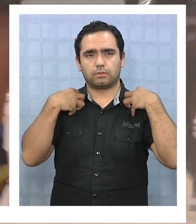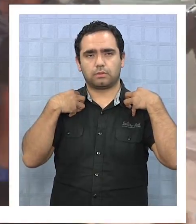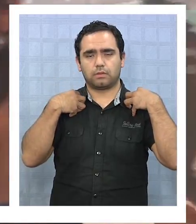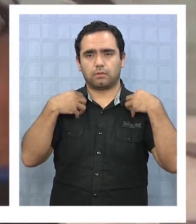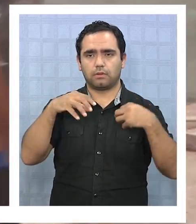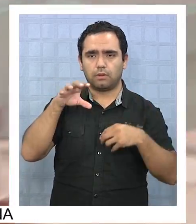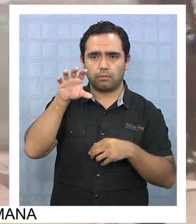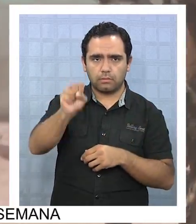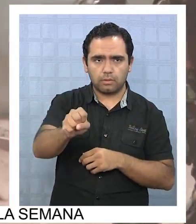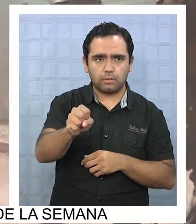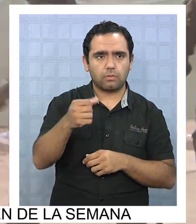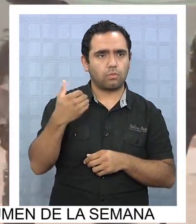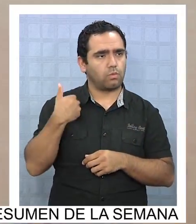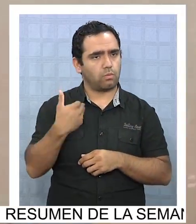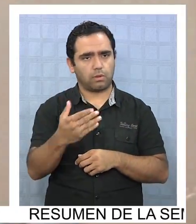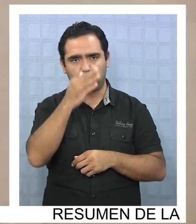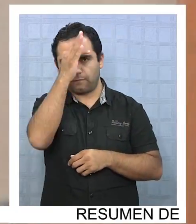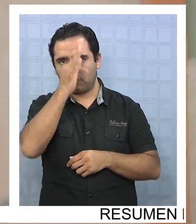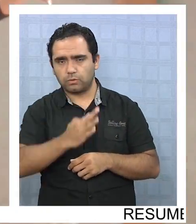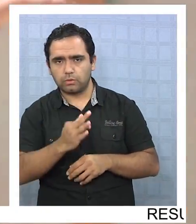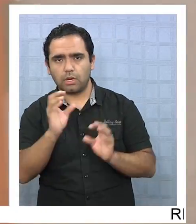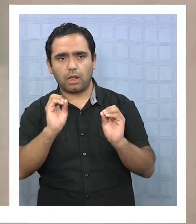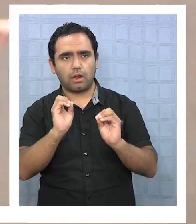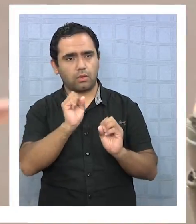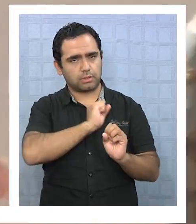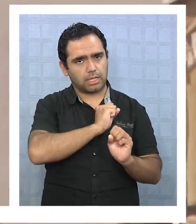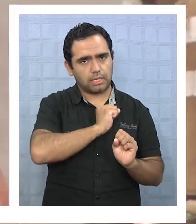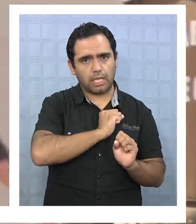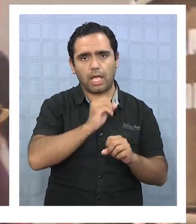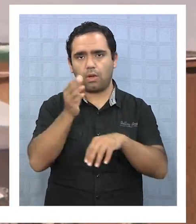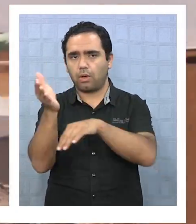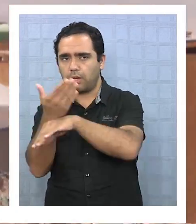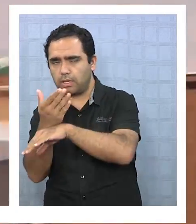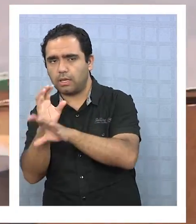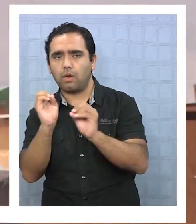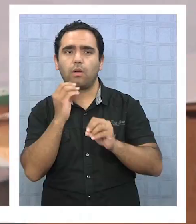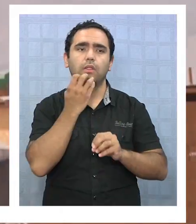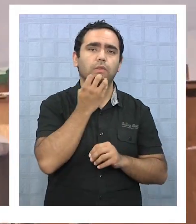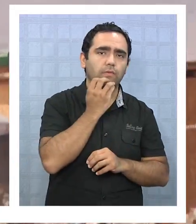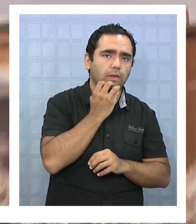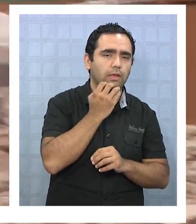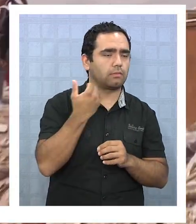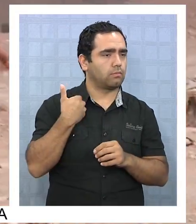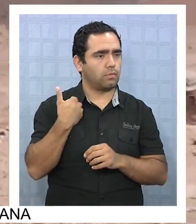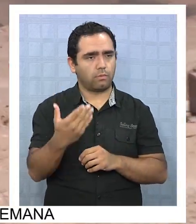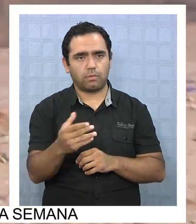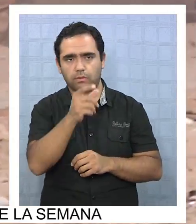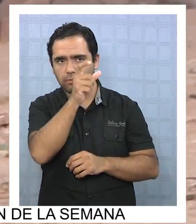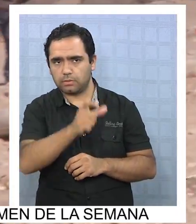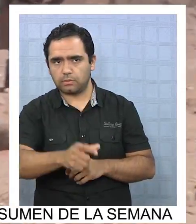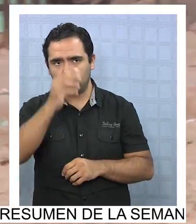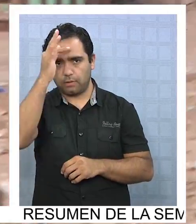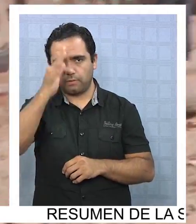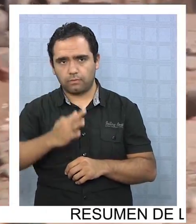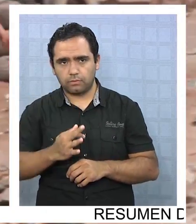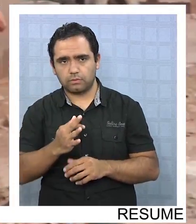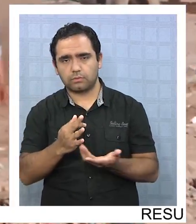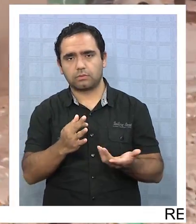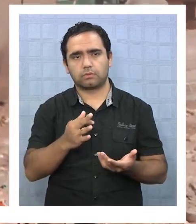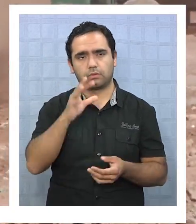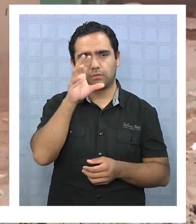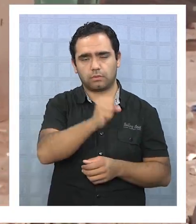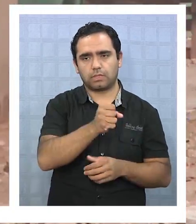esta golpiza, no importando si fue un funcionario de Santiago, Arica o Antofagasta, el que propinó este golpe